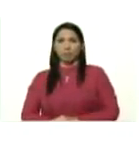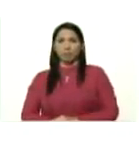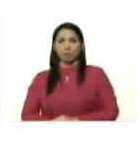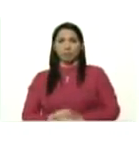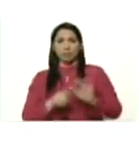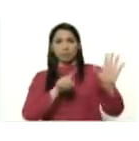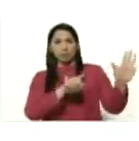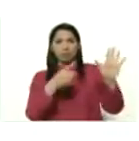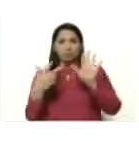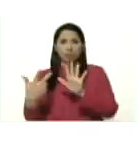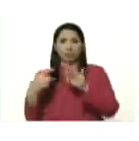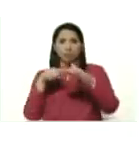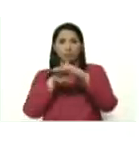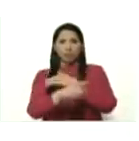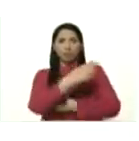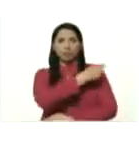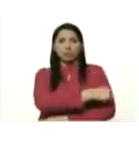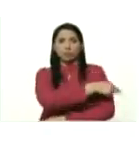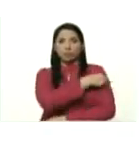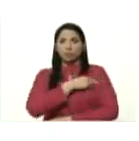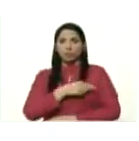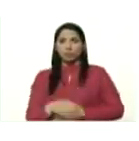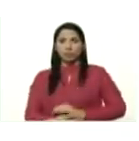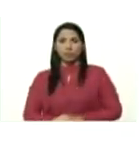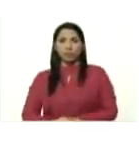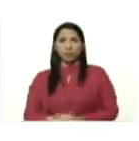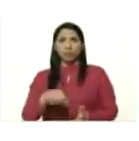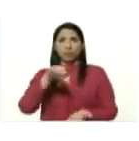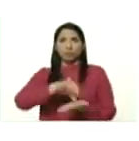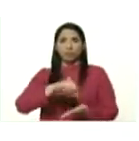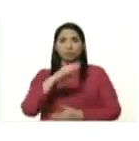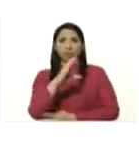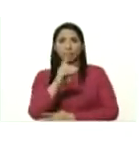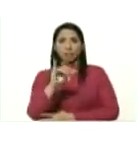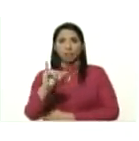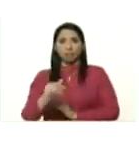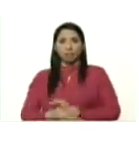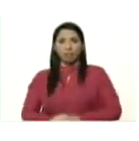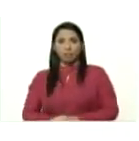68 hospitalizados en los centros de diagnóstico integral de la misión Barrio Adentro,